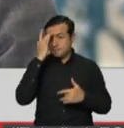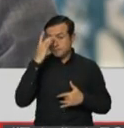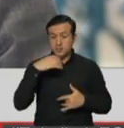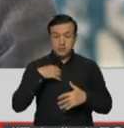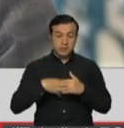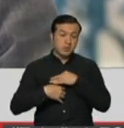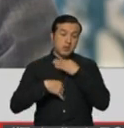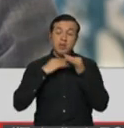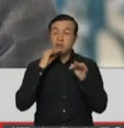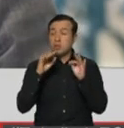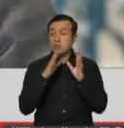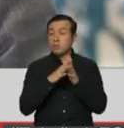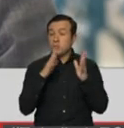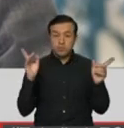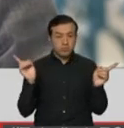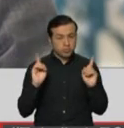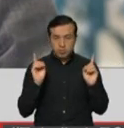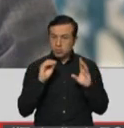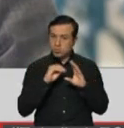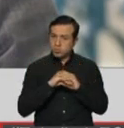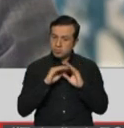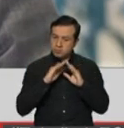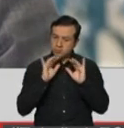de frenar la expansión en las sociedades